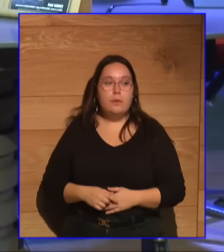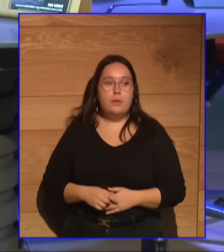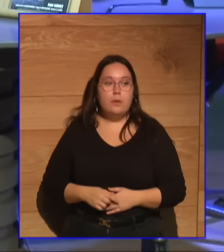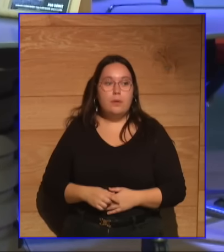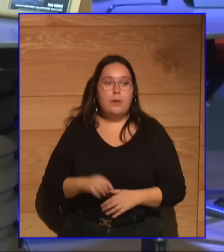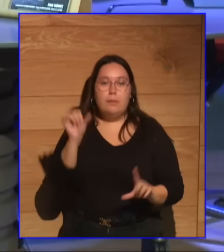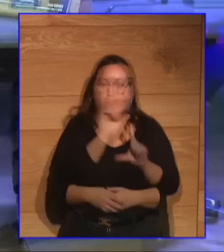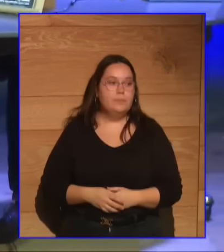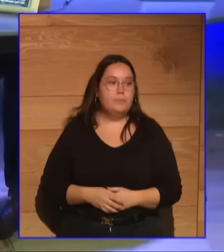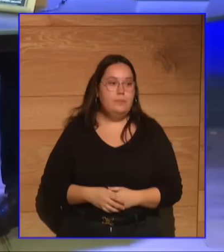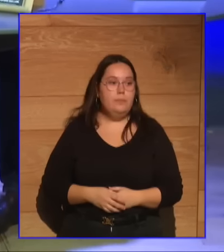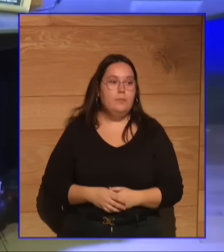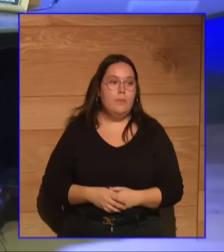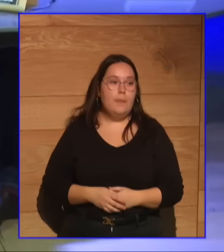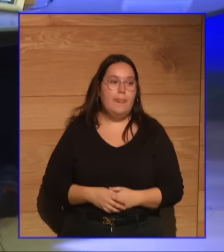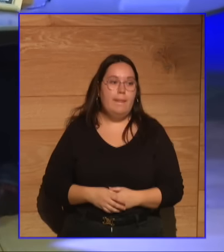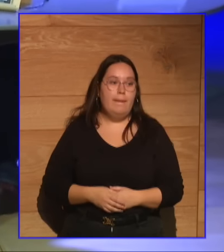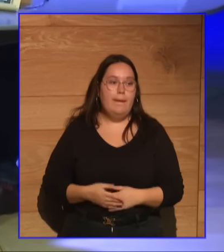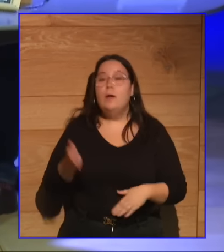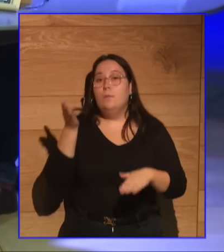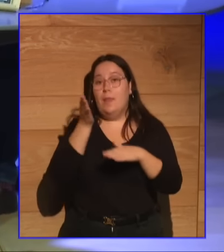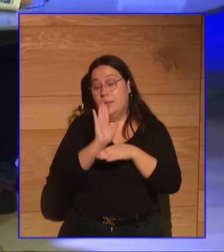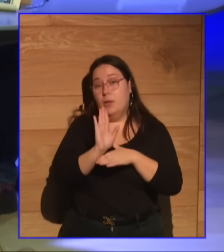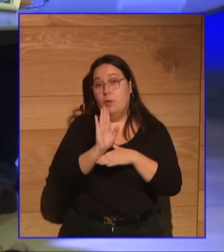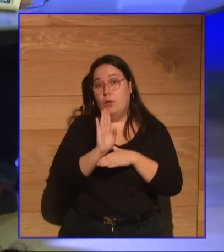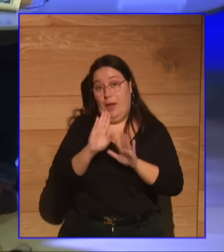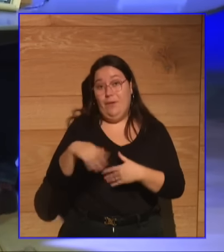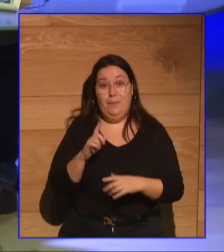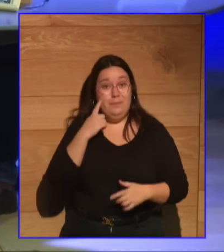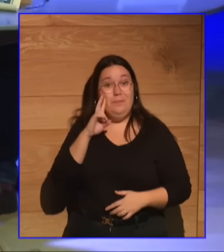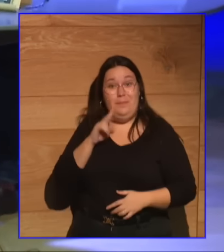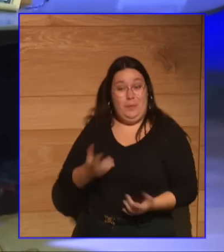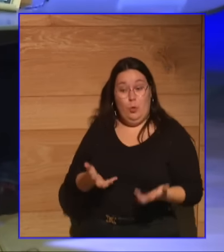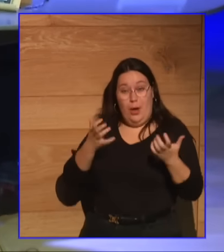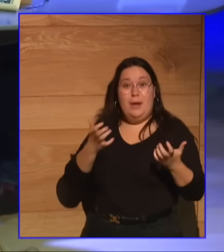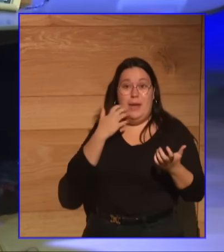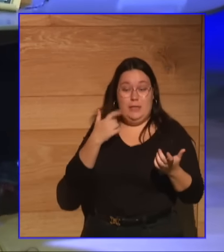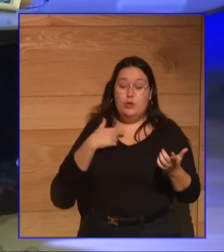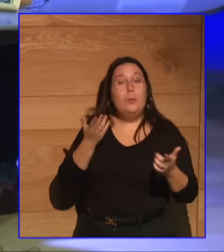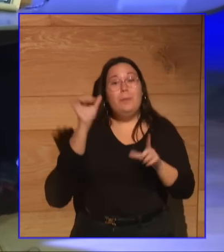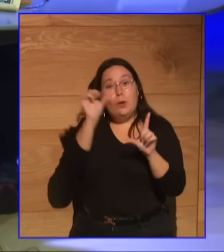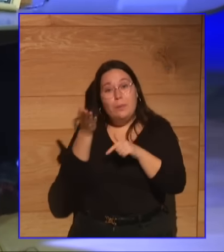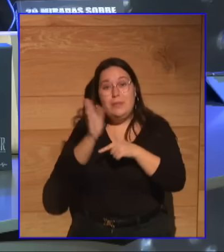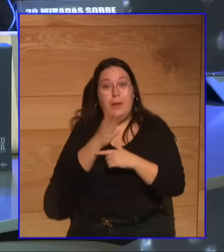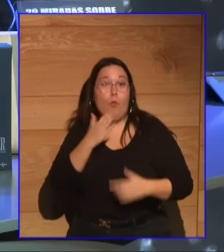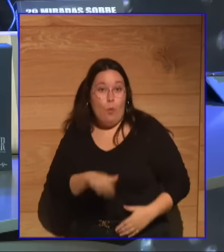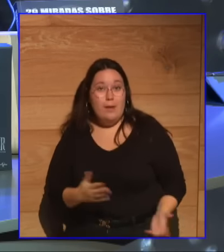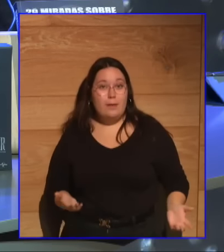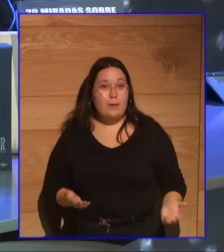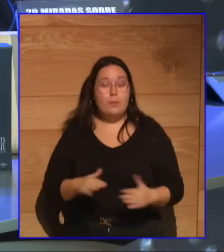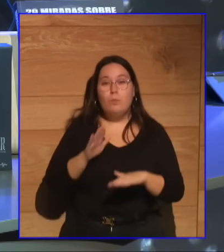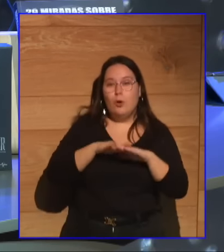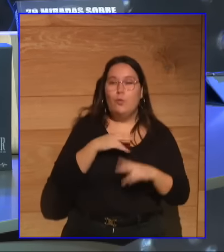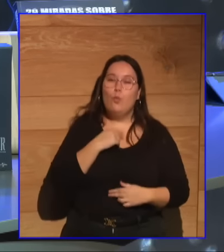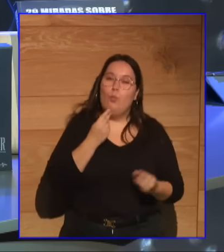Parque Jurásico. Una presentación como... ¿Ves cómo al final sí que gana cuando yo presento la película? Queda guay porque